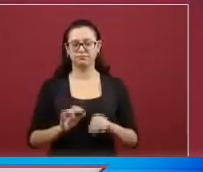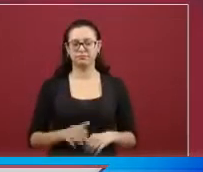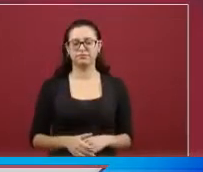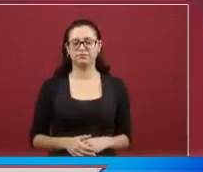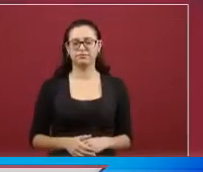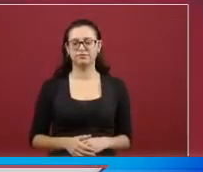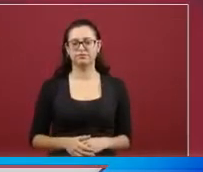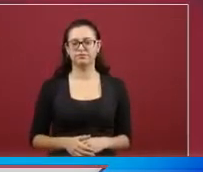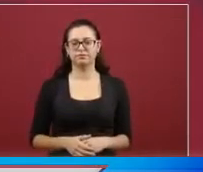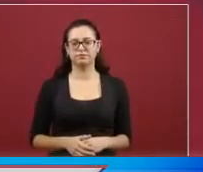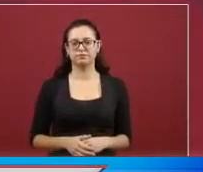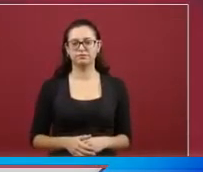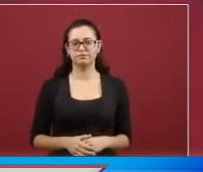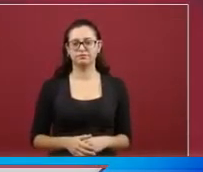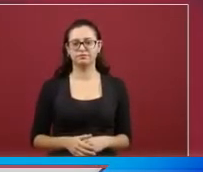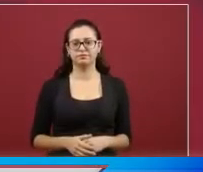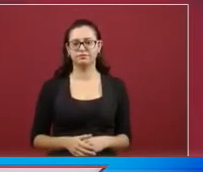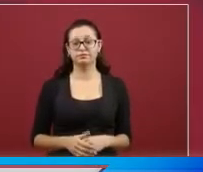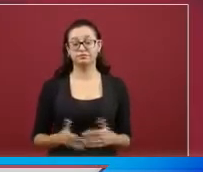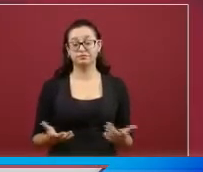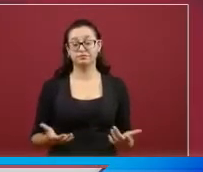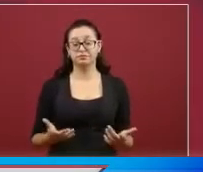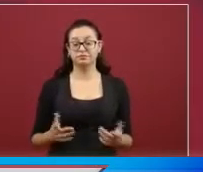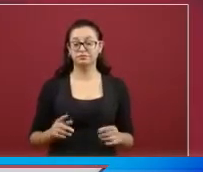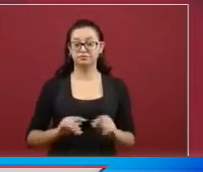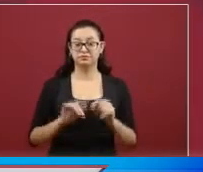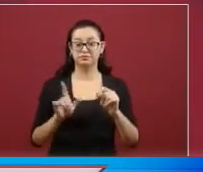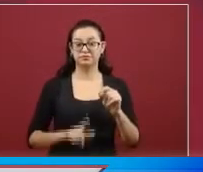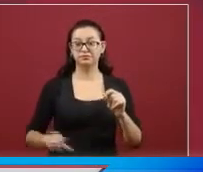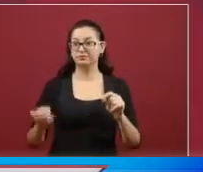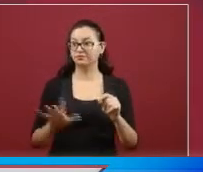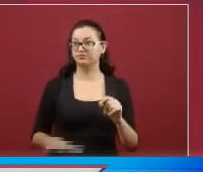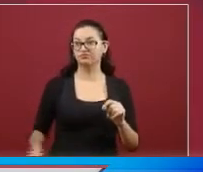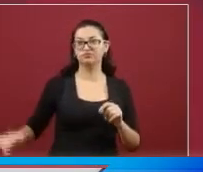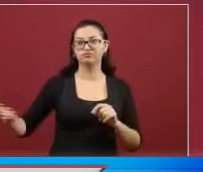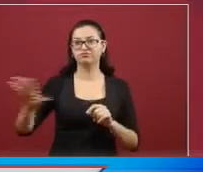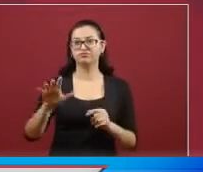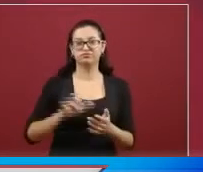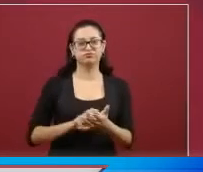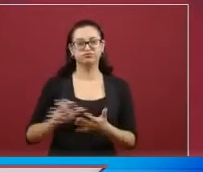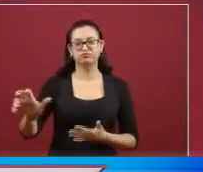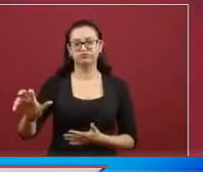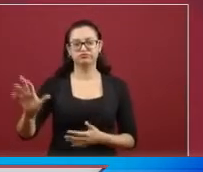para los mexicanos, es el nacimiento